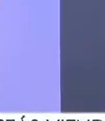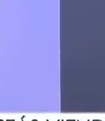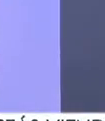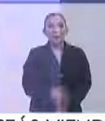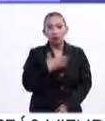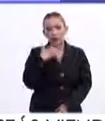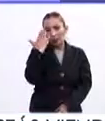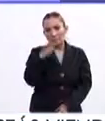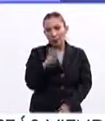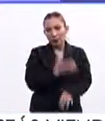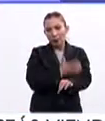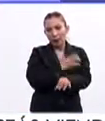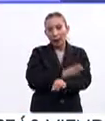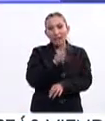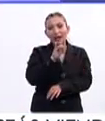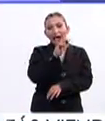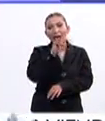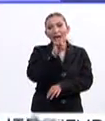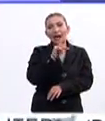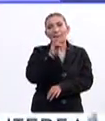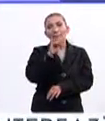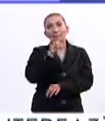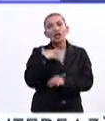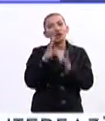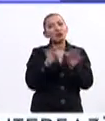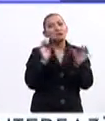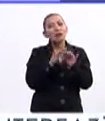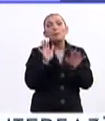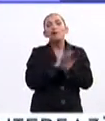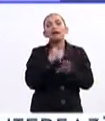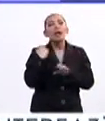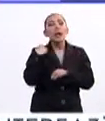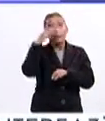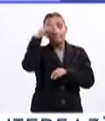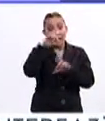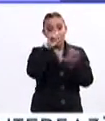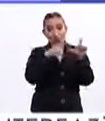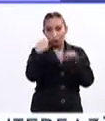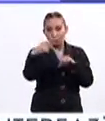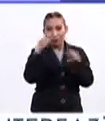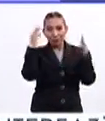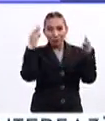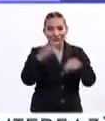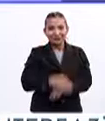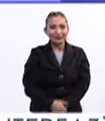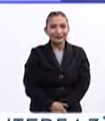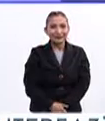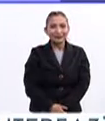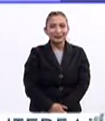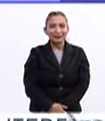Bueno, ya saben, nuestro compañero Benjamín Aparicio nos explica por qué México es tu museo.